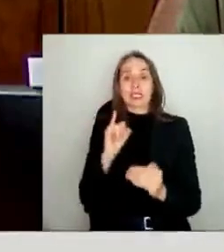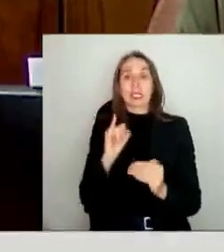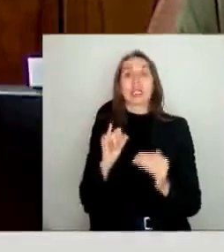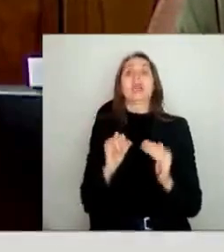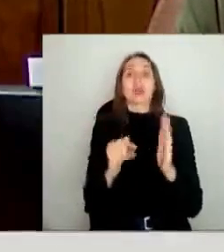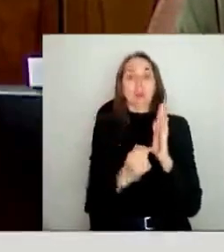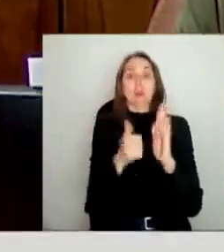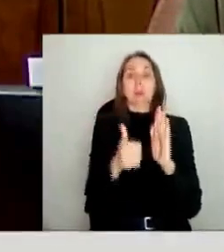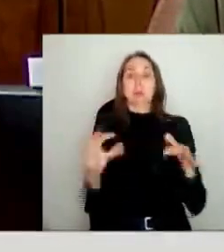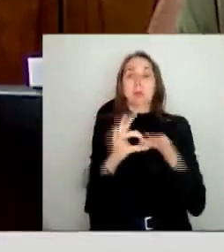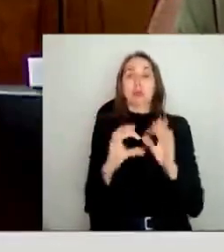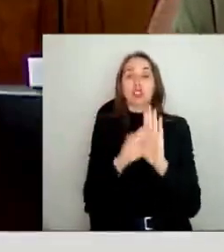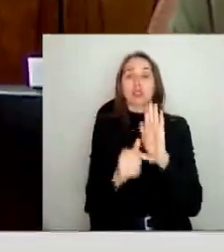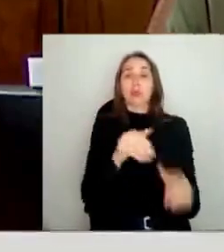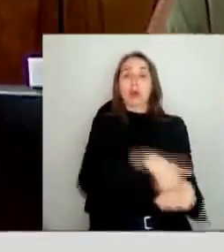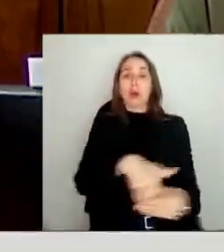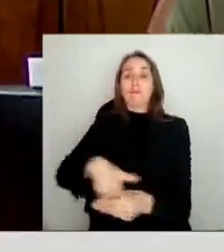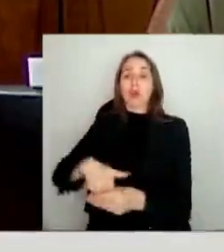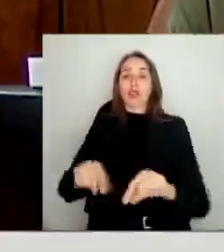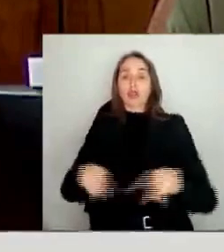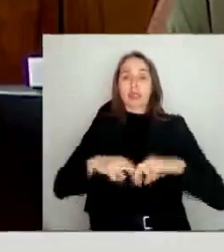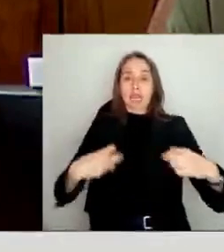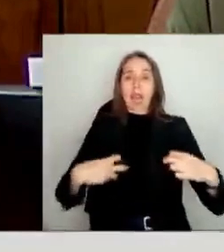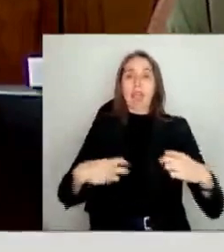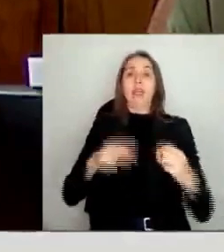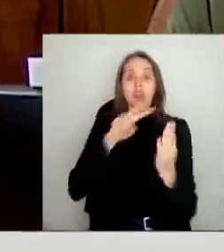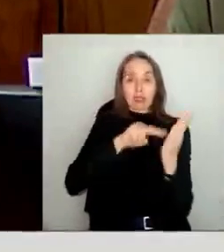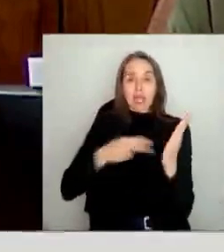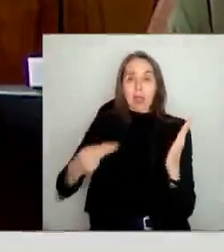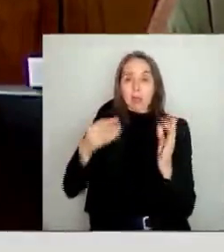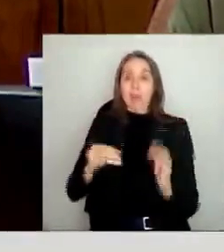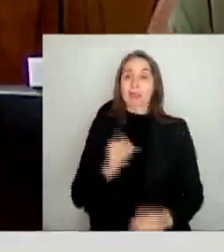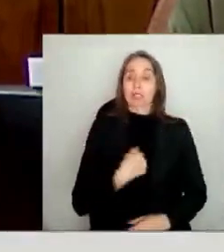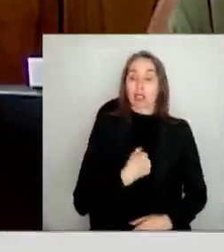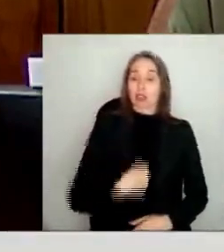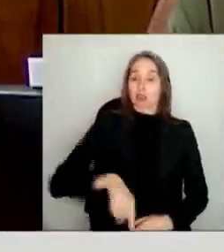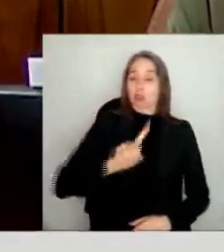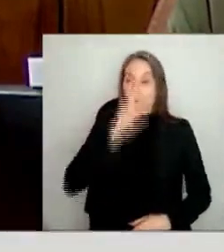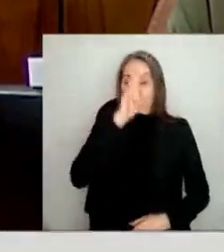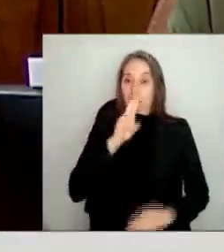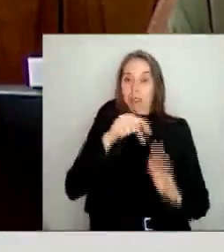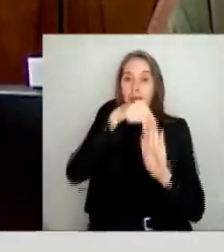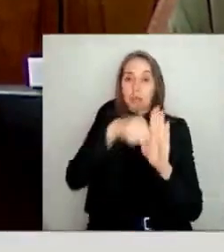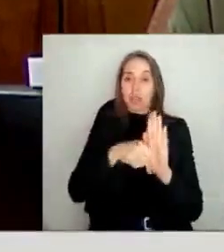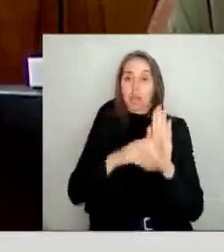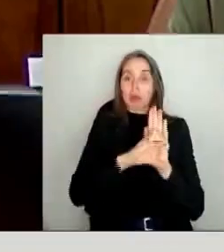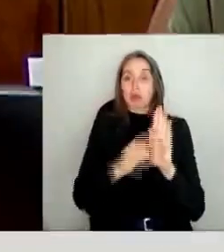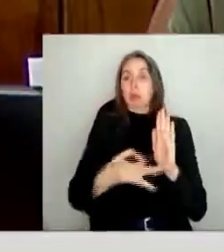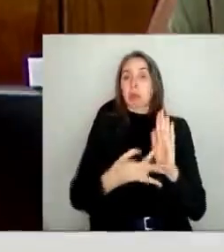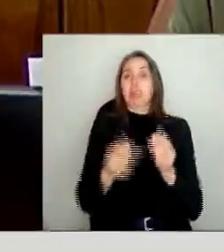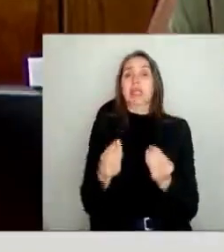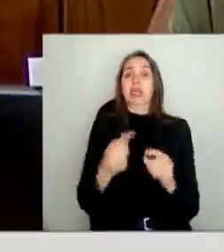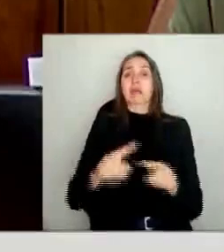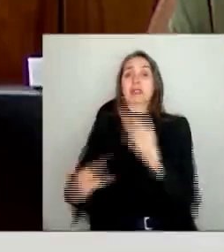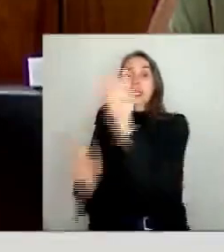de los votos de la sala bueno empecemos a interpretarlo como corresponde pero si ni nosotros respetamos las normas constitucionales qué queda para el resto cómo